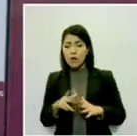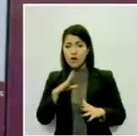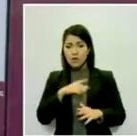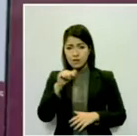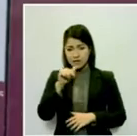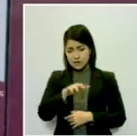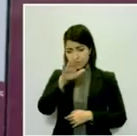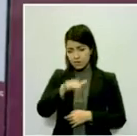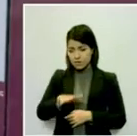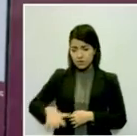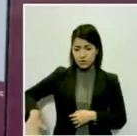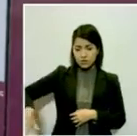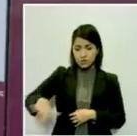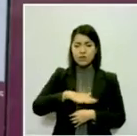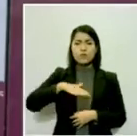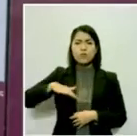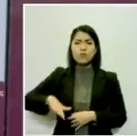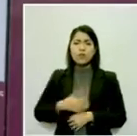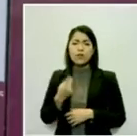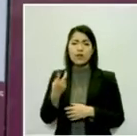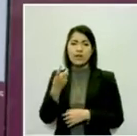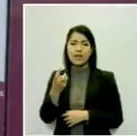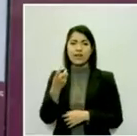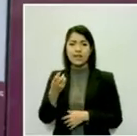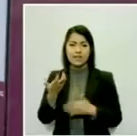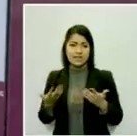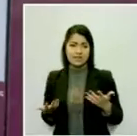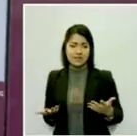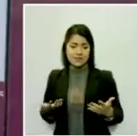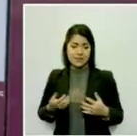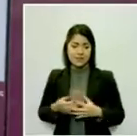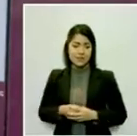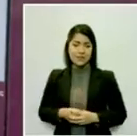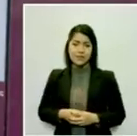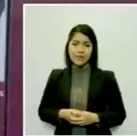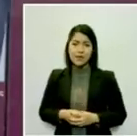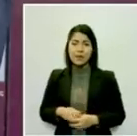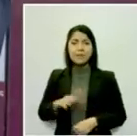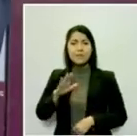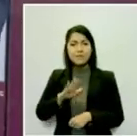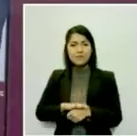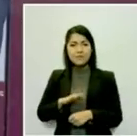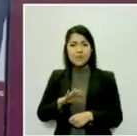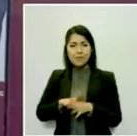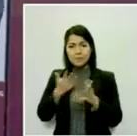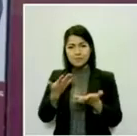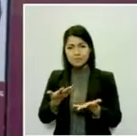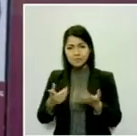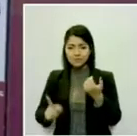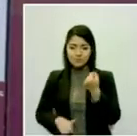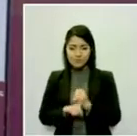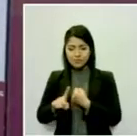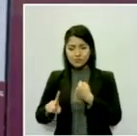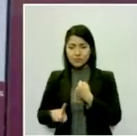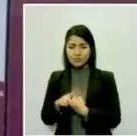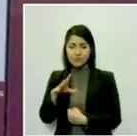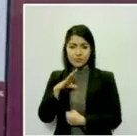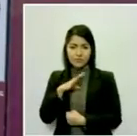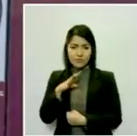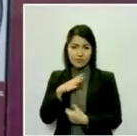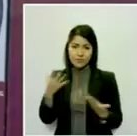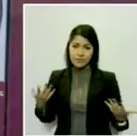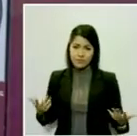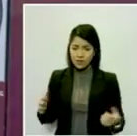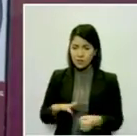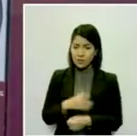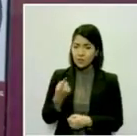Michoacán. Porque ese es el delito que traemos más, ahora sí que el que nos está ocasionando una situación y